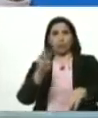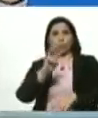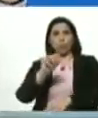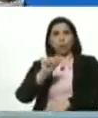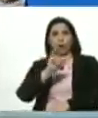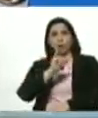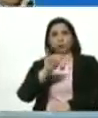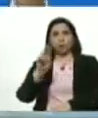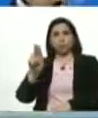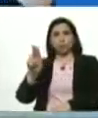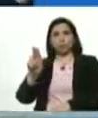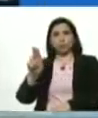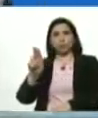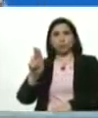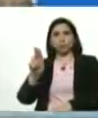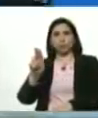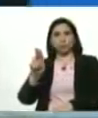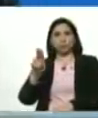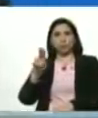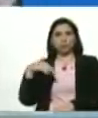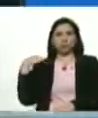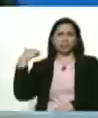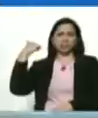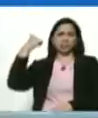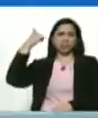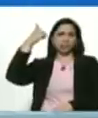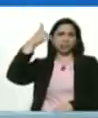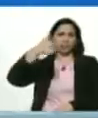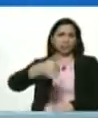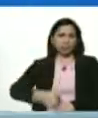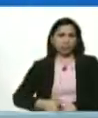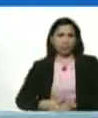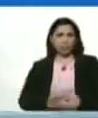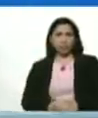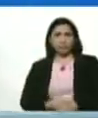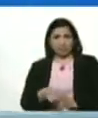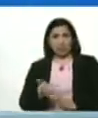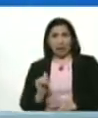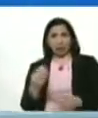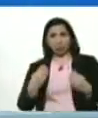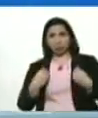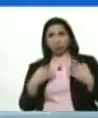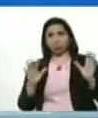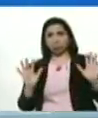histórico de años años y años de existencia